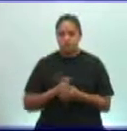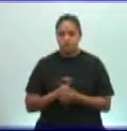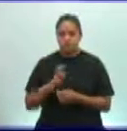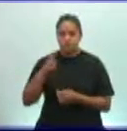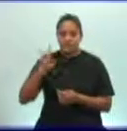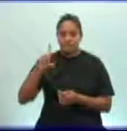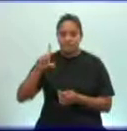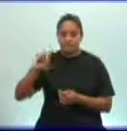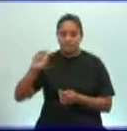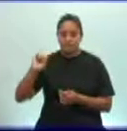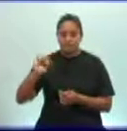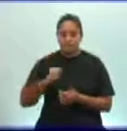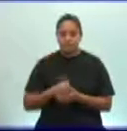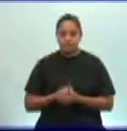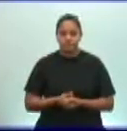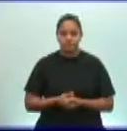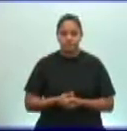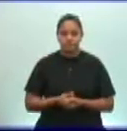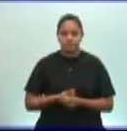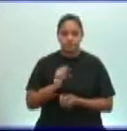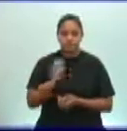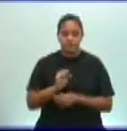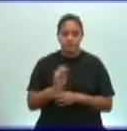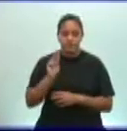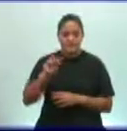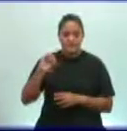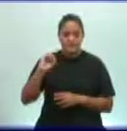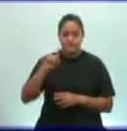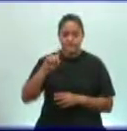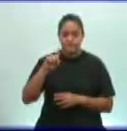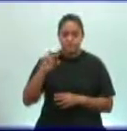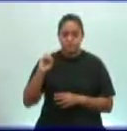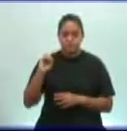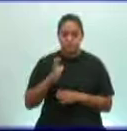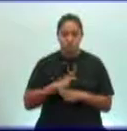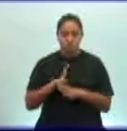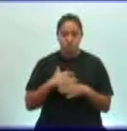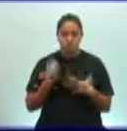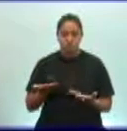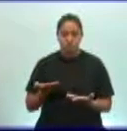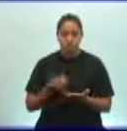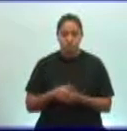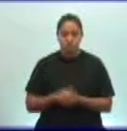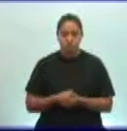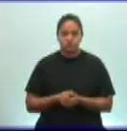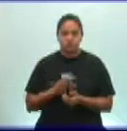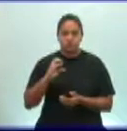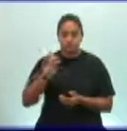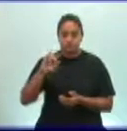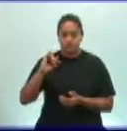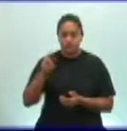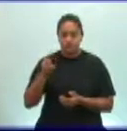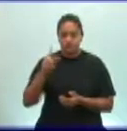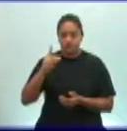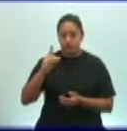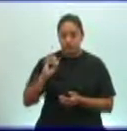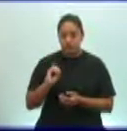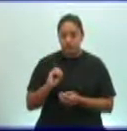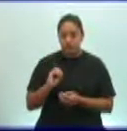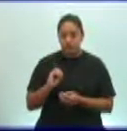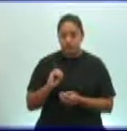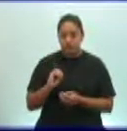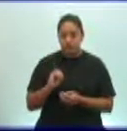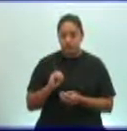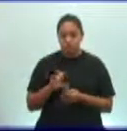la palabra, al vocablo mozo, aquí tenemos tres acepciones. Pudiera ser criado, camarero, joven soltero